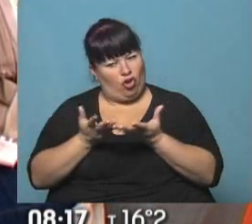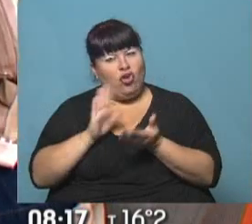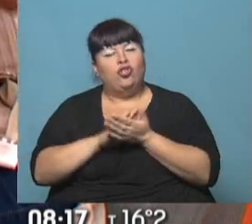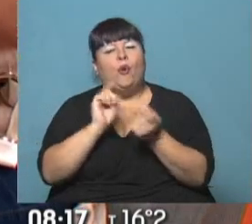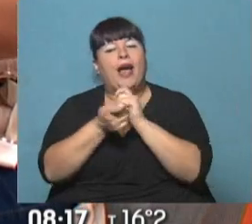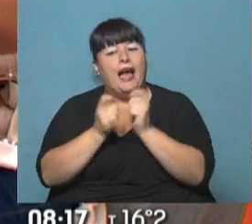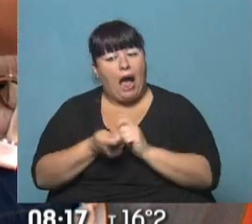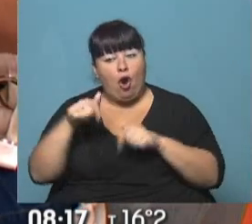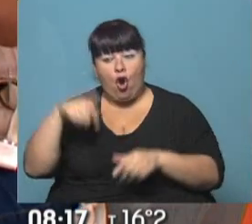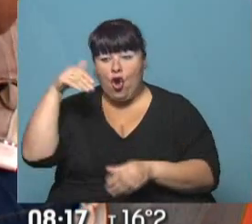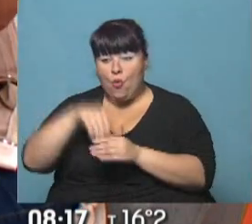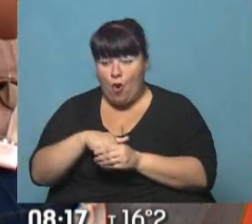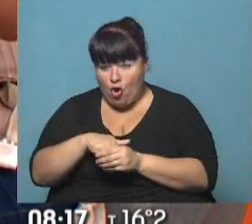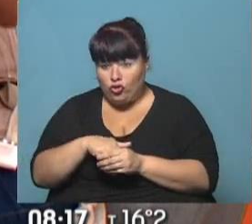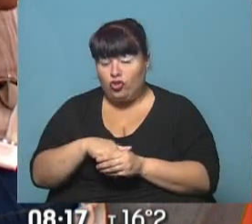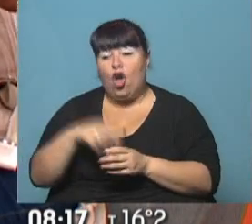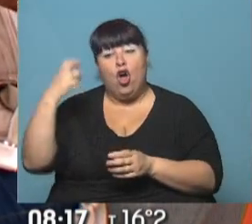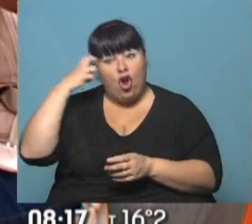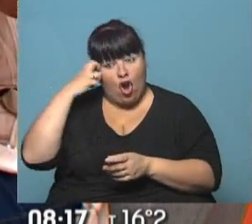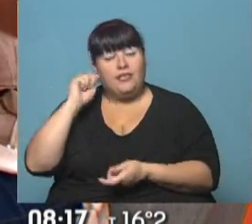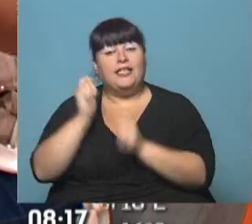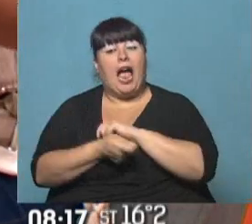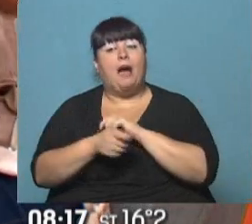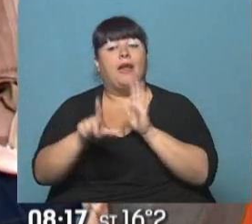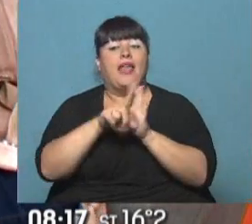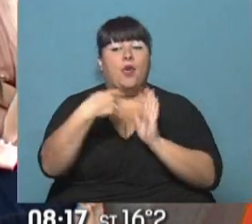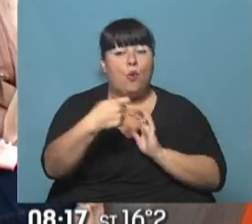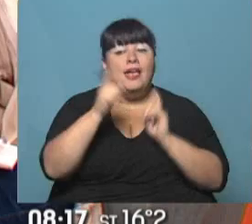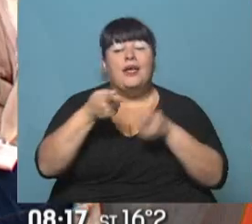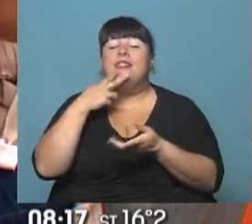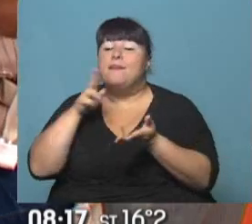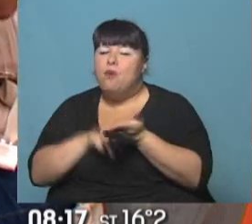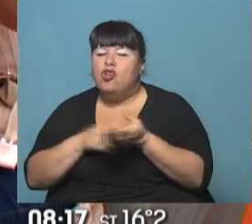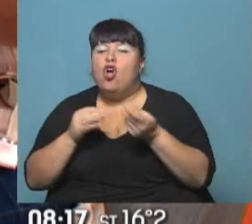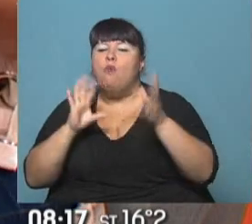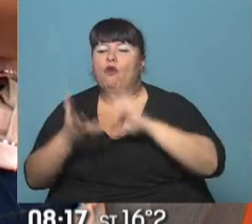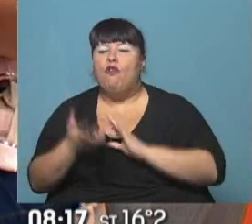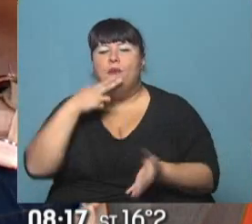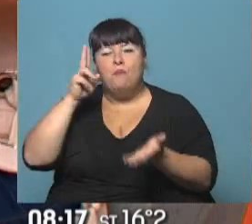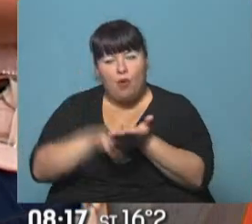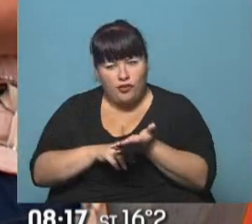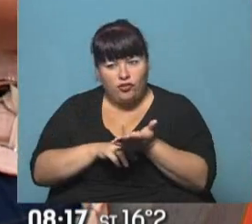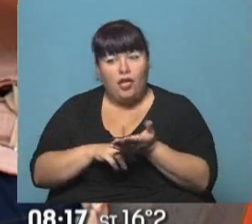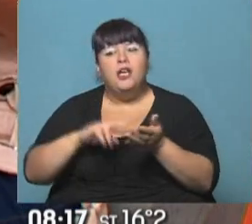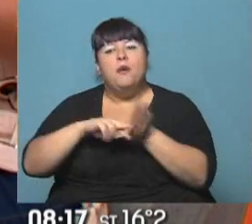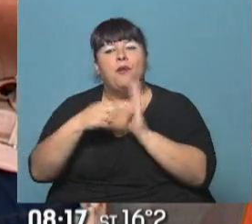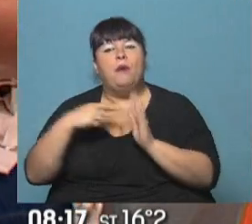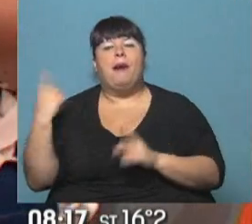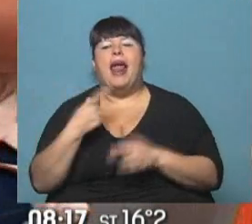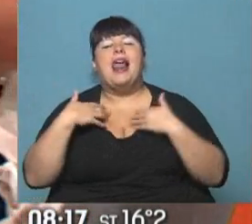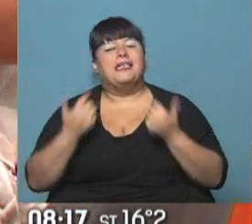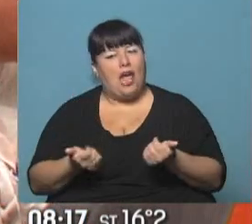Y hablando de reforma, hoy se vota entonces en Congreso reforma previsional y tributaria. ¿Y de qué manera la tributaria nos afecta en nuestra